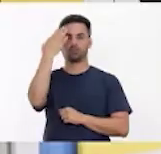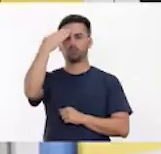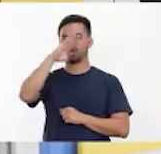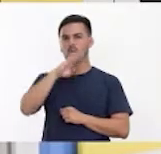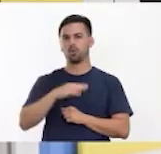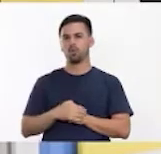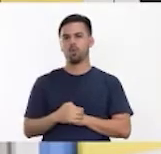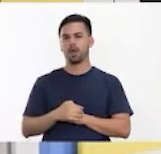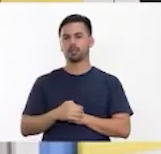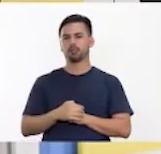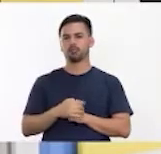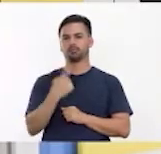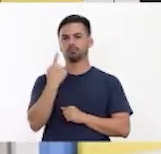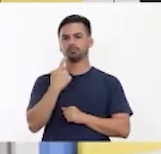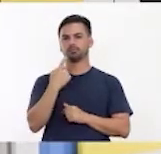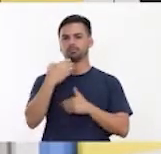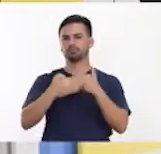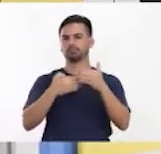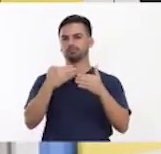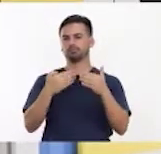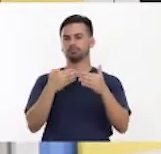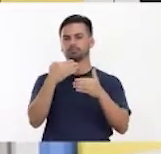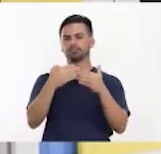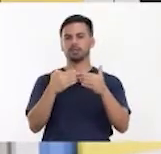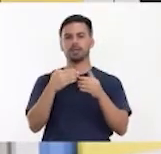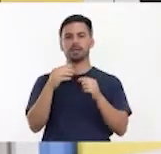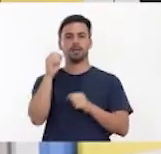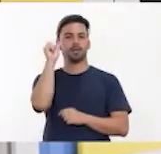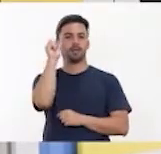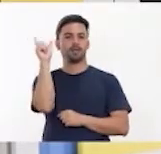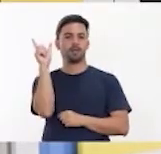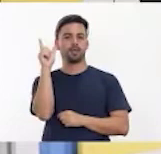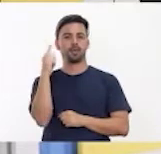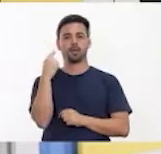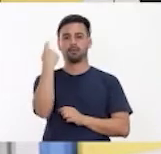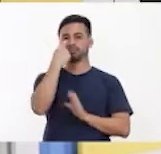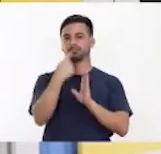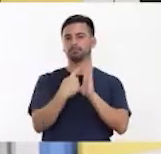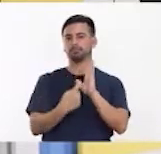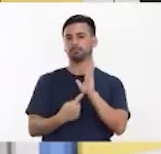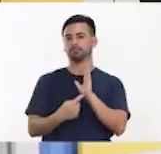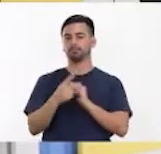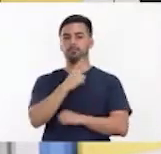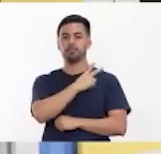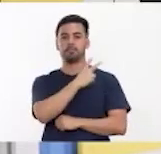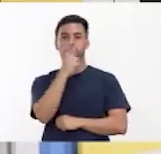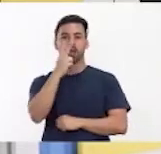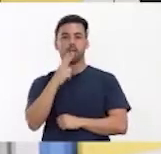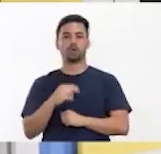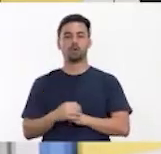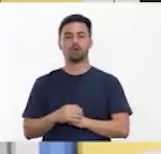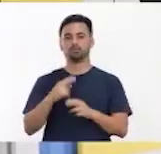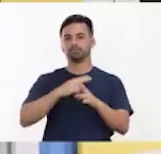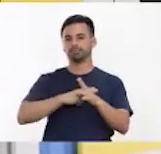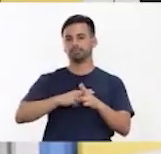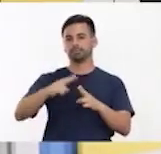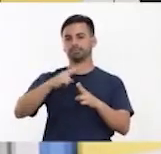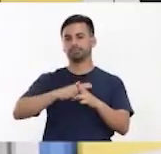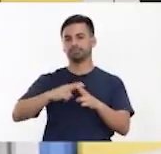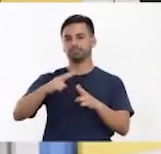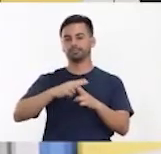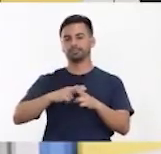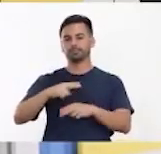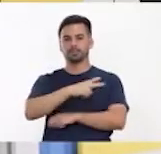La ideología de la Revolución Cubana es un sistema de ideas, principios y valores elaborados a lo largo del